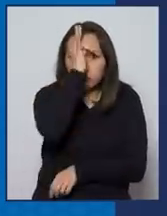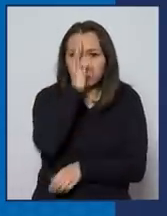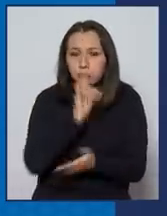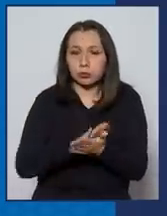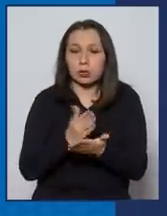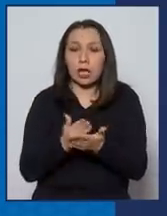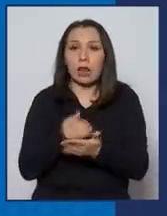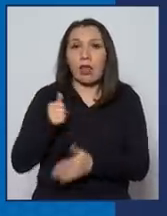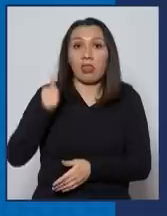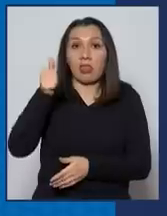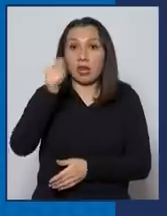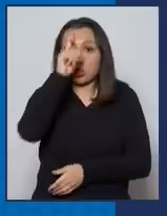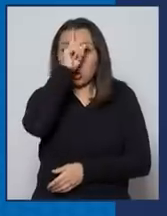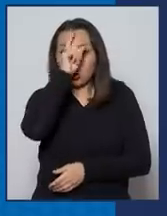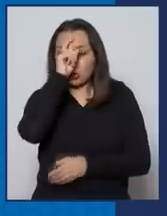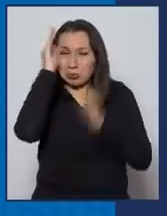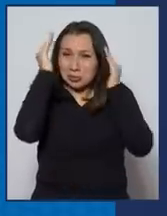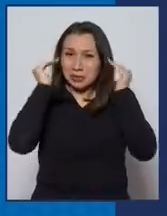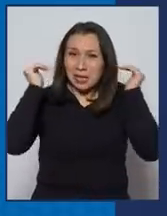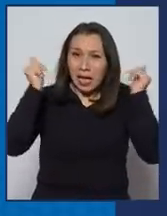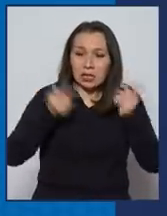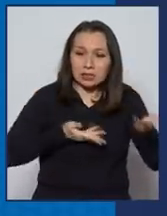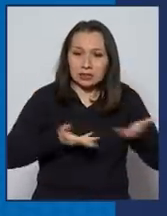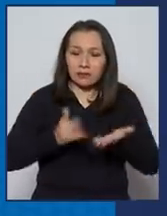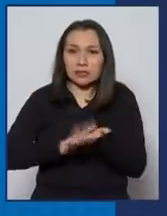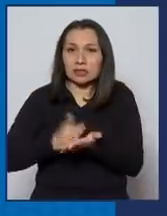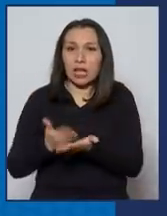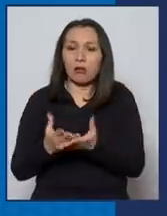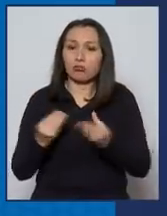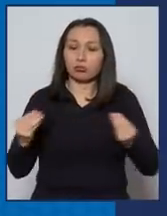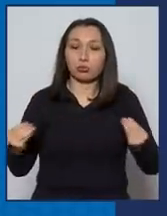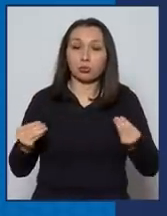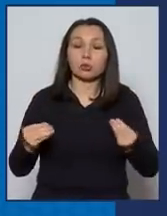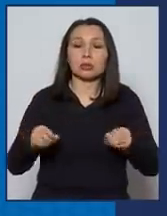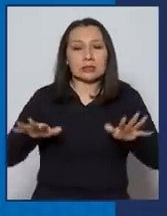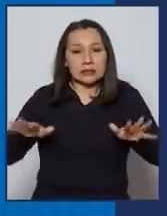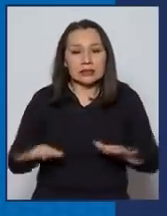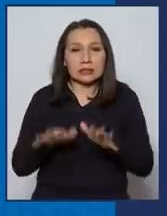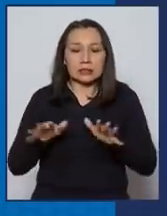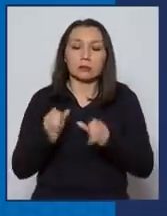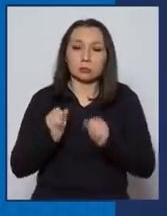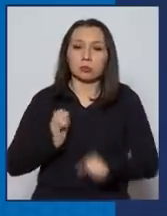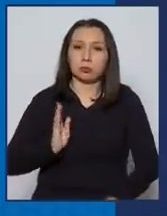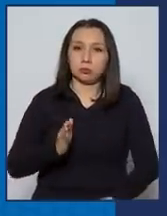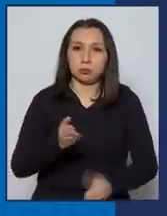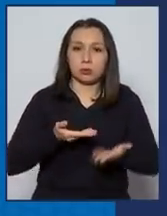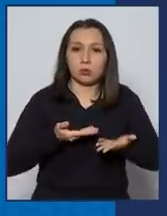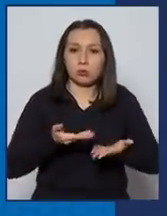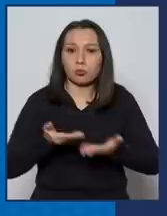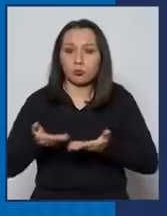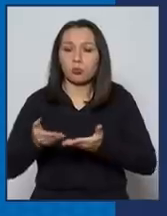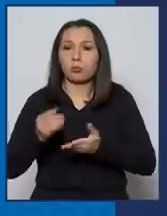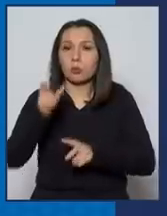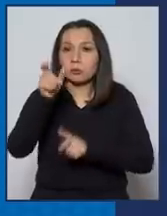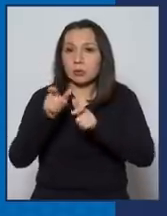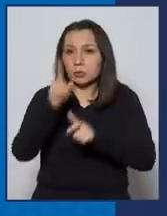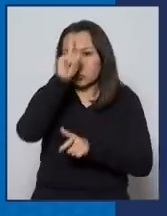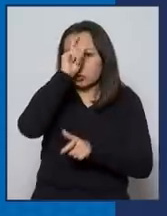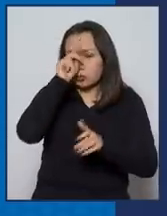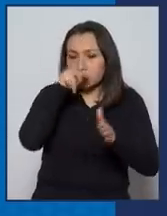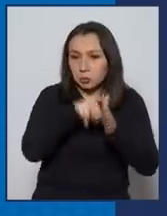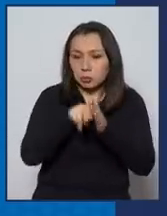salud, de los directores de hospitales, de los directores de servicios de salud. El esfuerzo de poder seguir atendiendo,